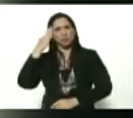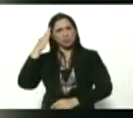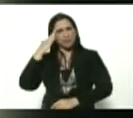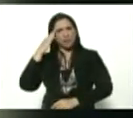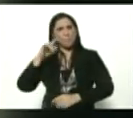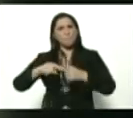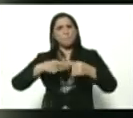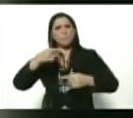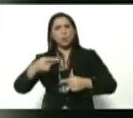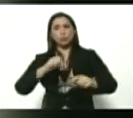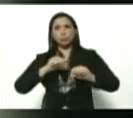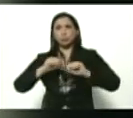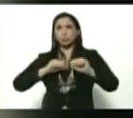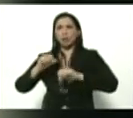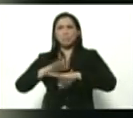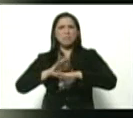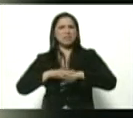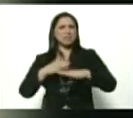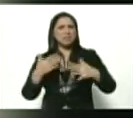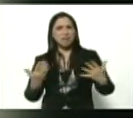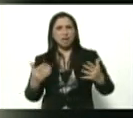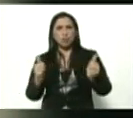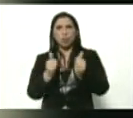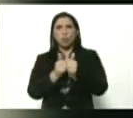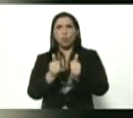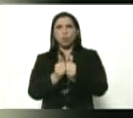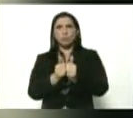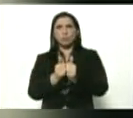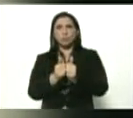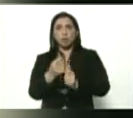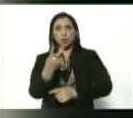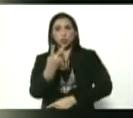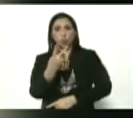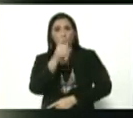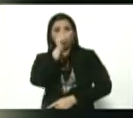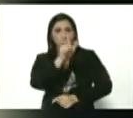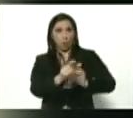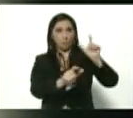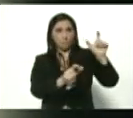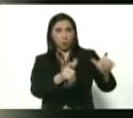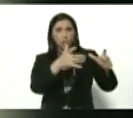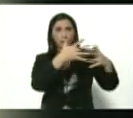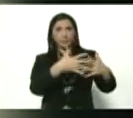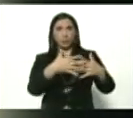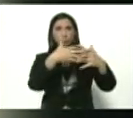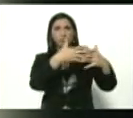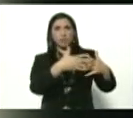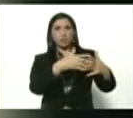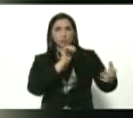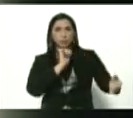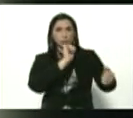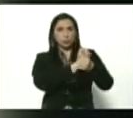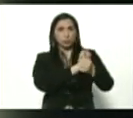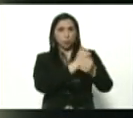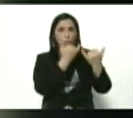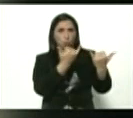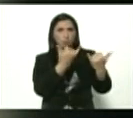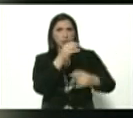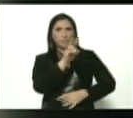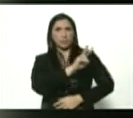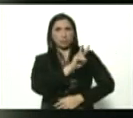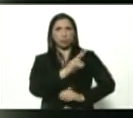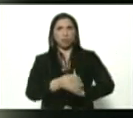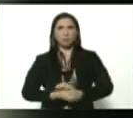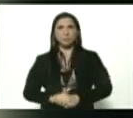próxima movida, qué va a pasar con los dos ciudadanos estadounidenses actualmente detenidos en